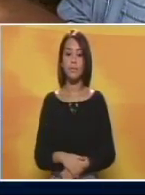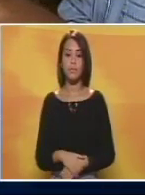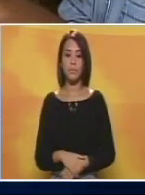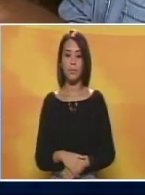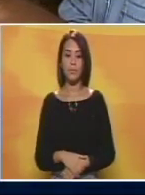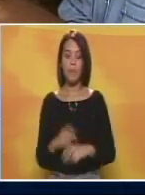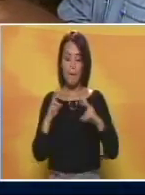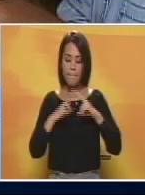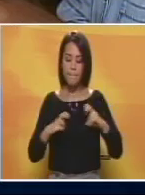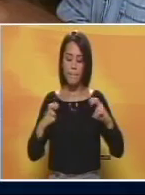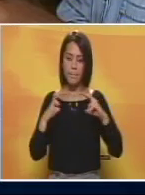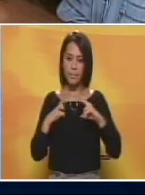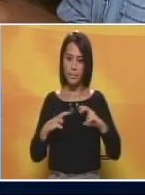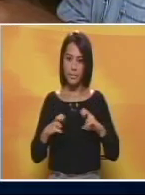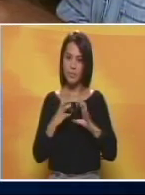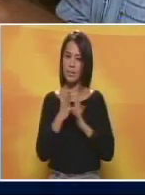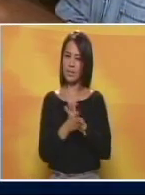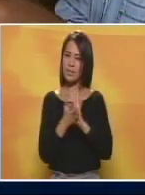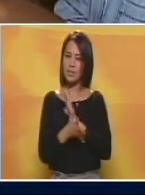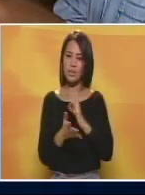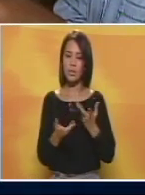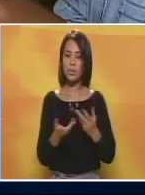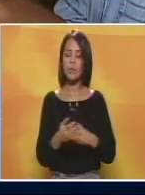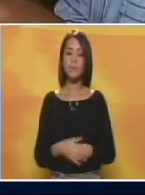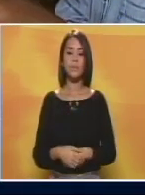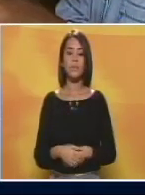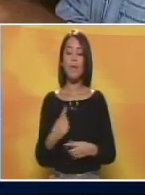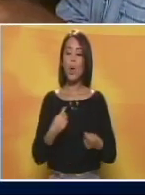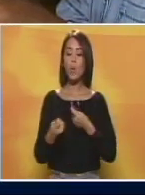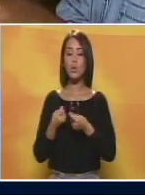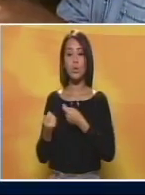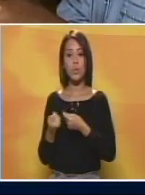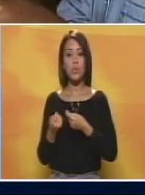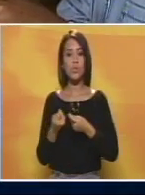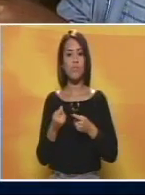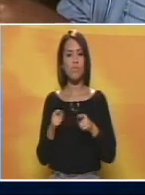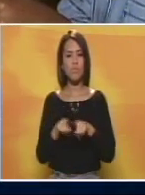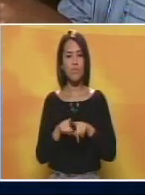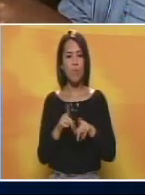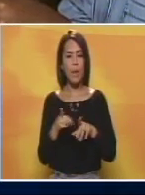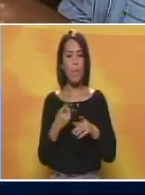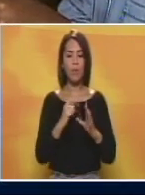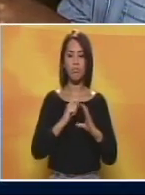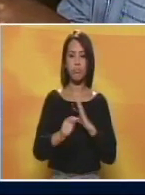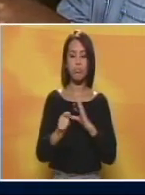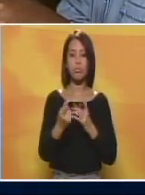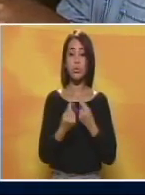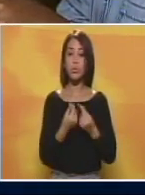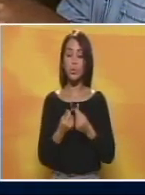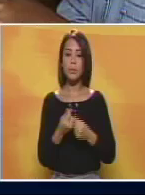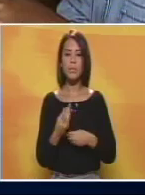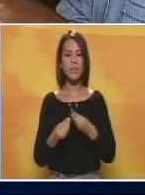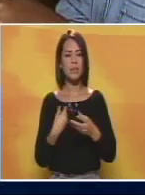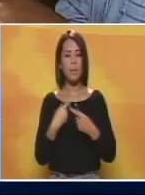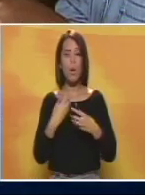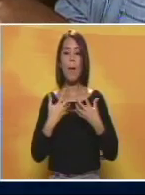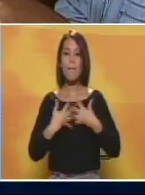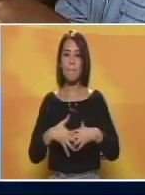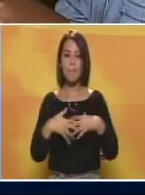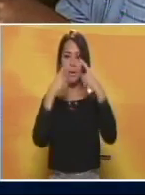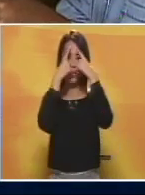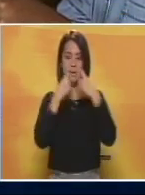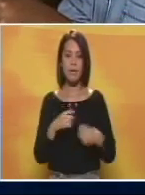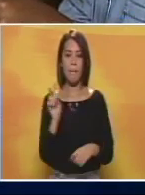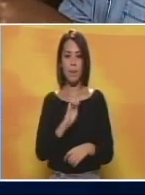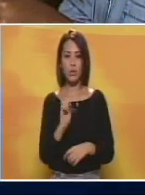la investigación que realiza la Comisión de Contraloría en relación a las transacciones económicas hechas por funcionarios venezolanos